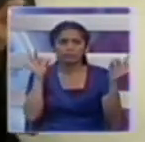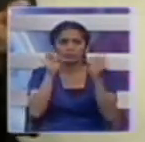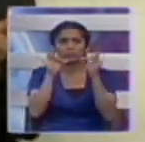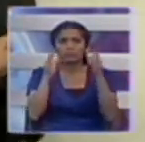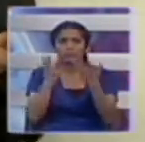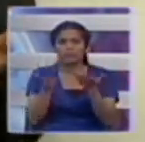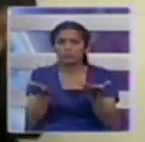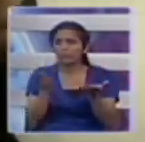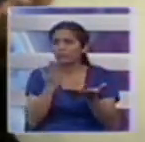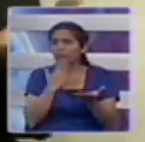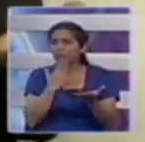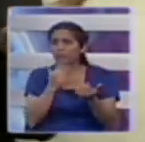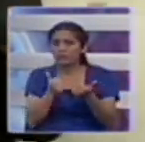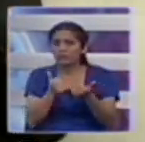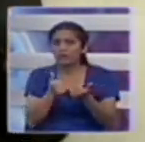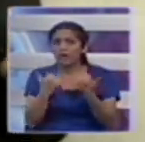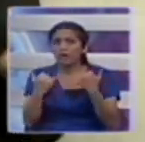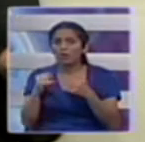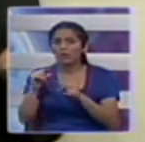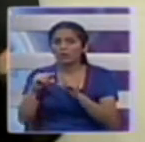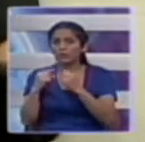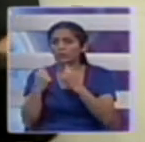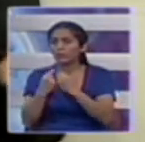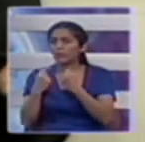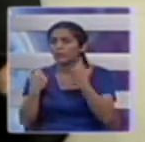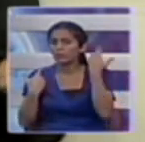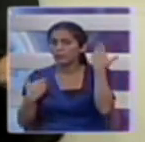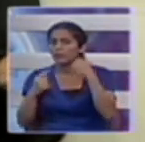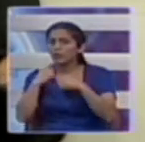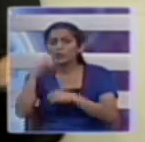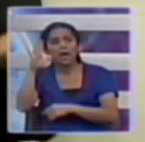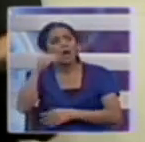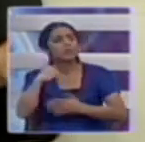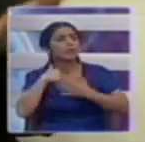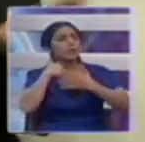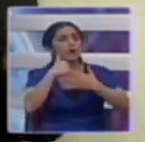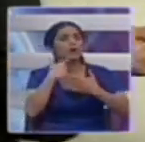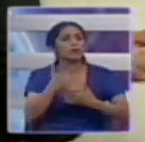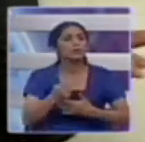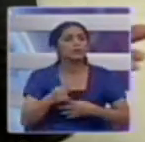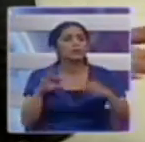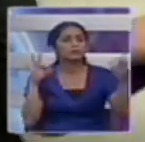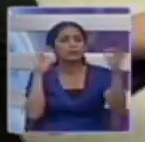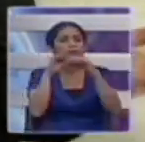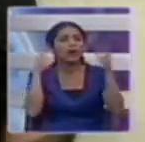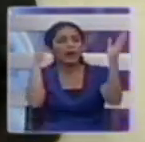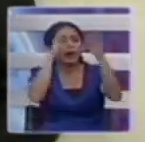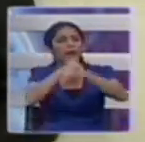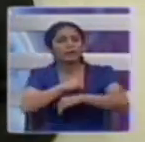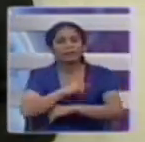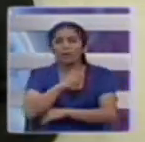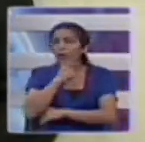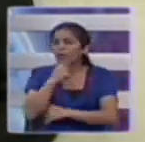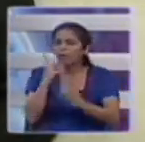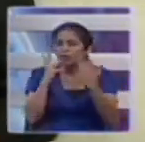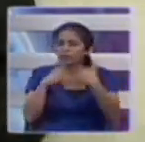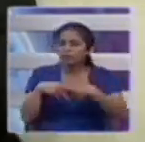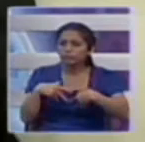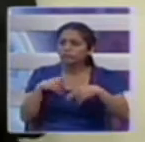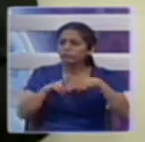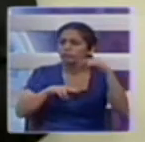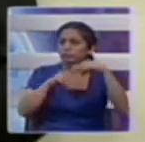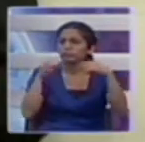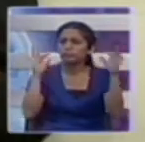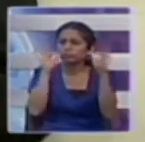¿por parte de quiénes? De fuerzas políticas que ya fueron gobierno y que dejaron destrozado el sector eléctrico. Gracias.